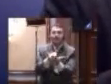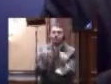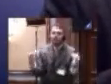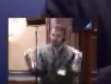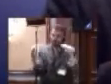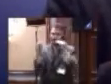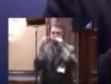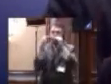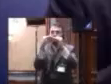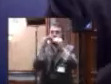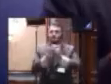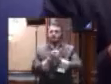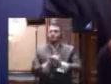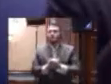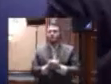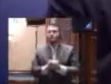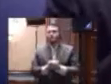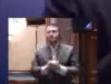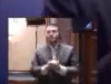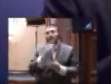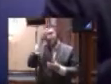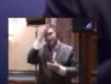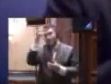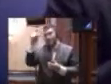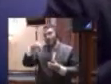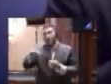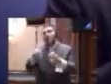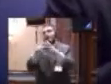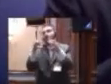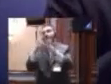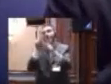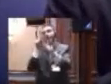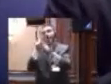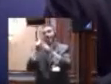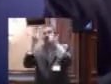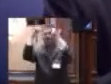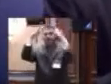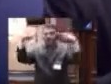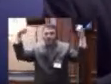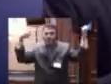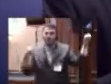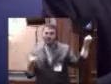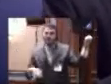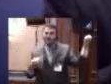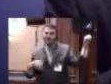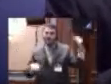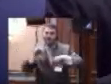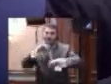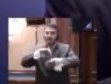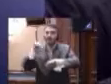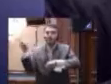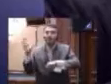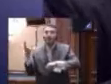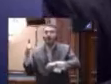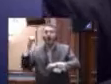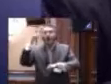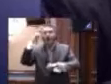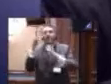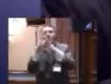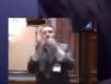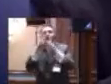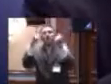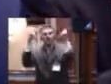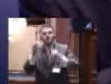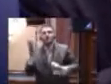tiene para estudiar, para analizar, es que nuestra transición a la democracia, la transición a la democracia en